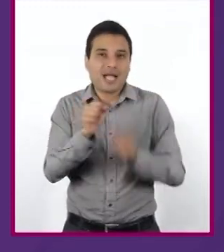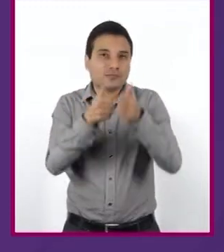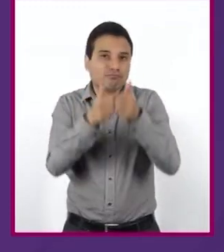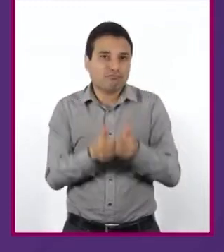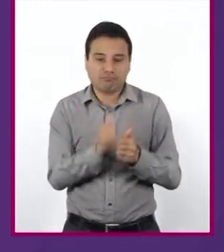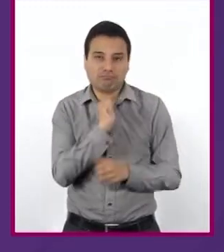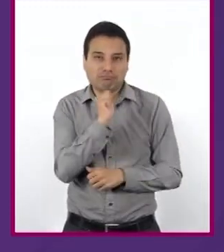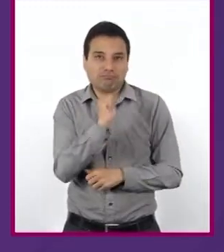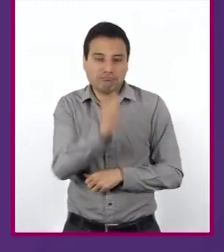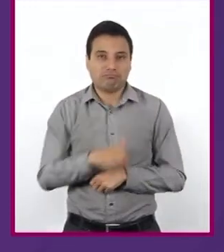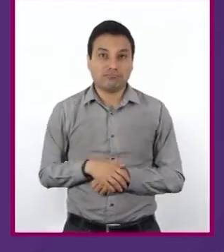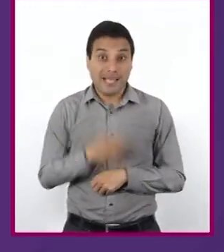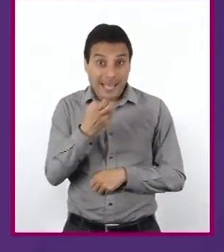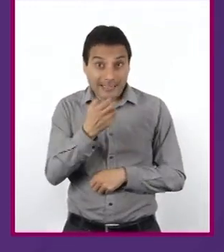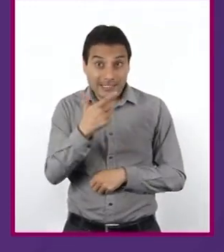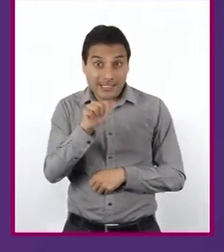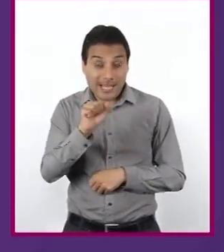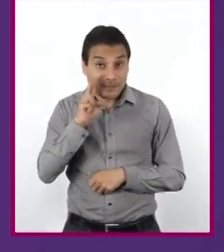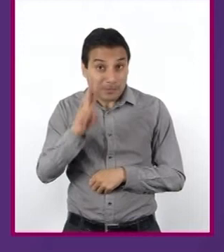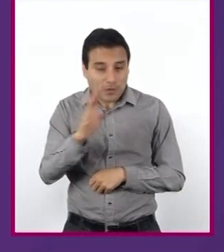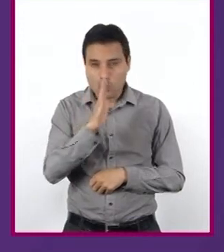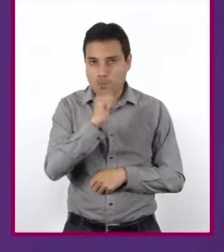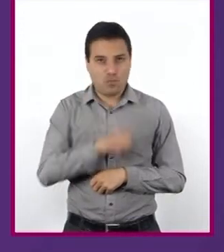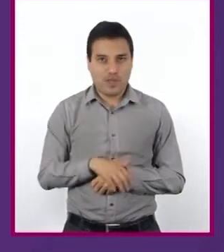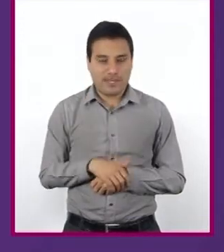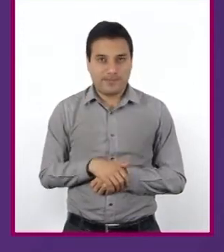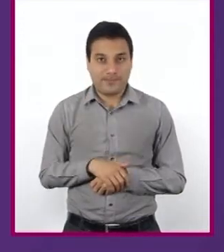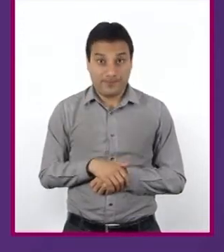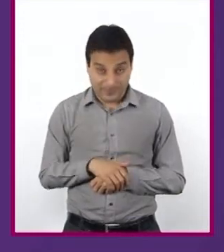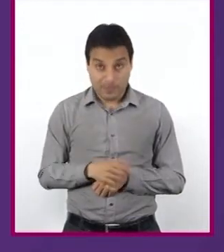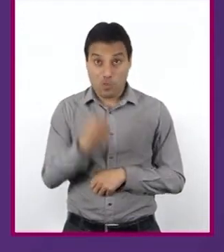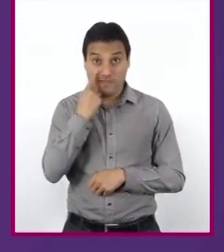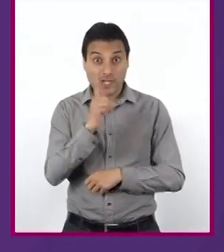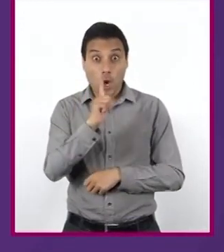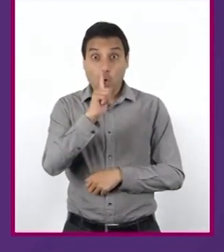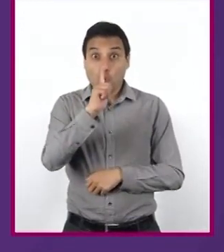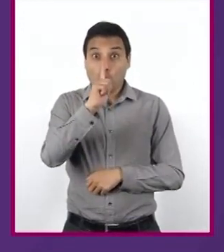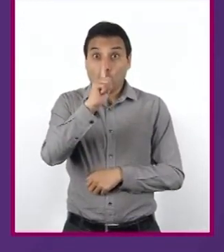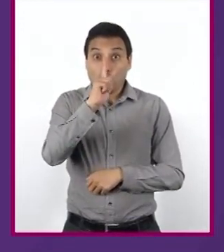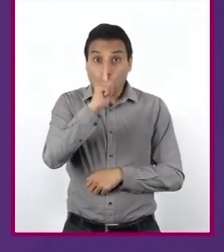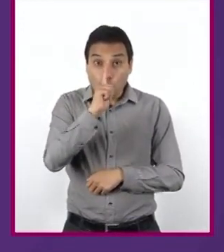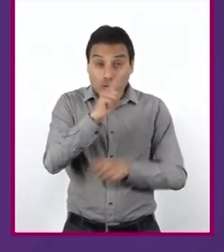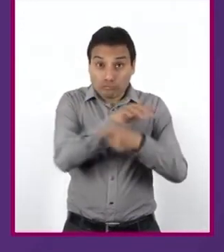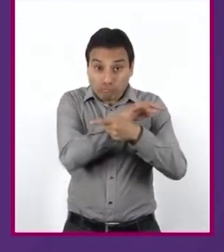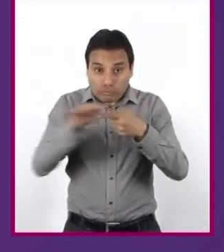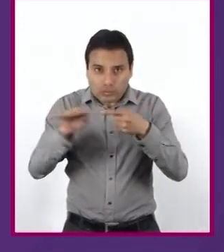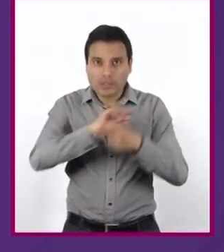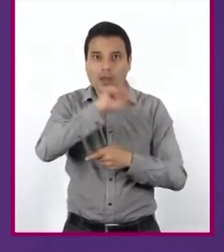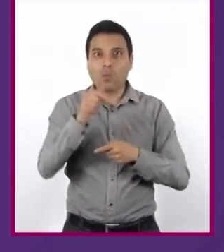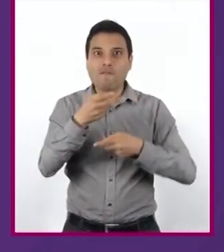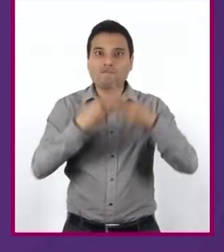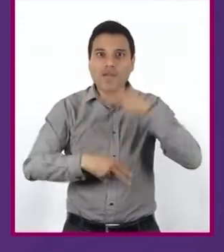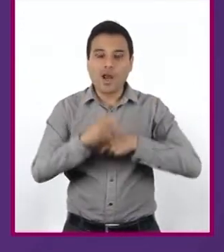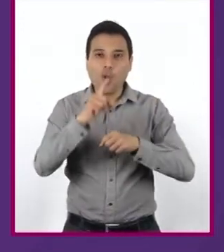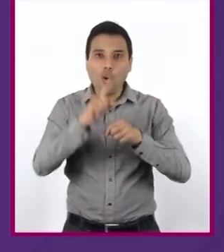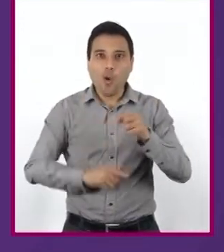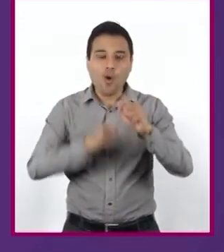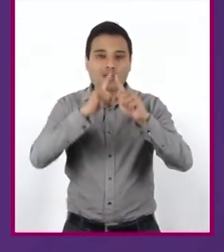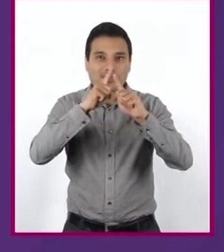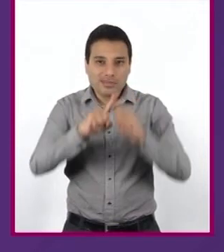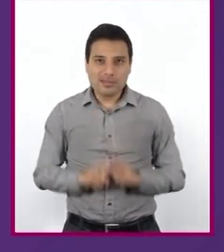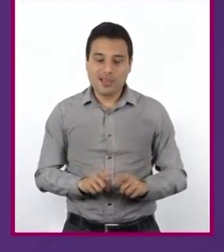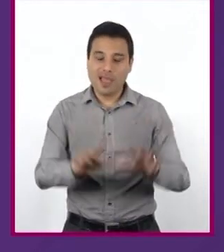Estos gases no son visibles, pero al formar parte de un circuito eléctrico, se iluminan con diferentes colores.